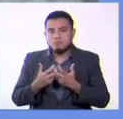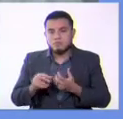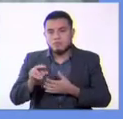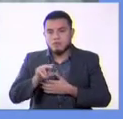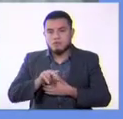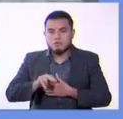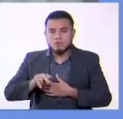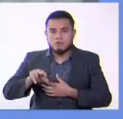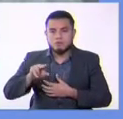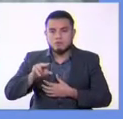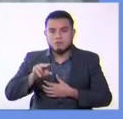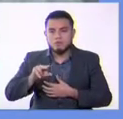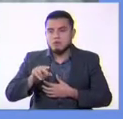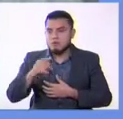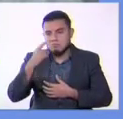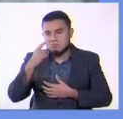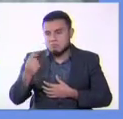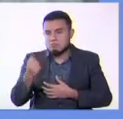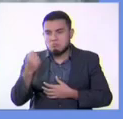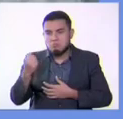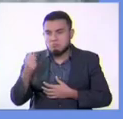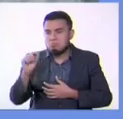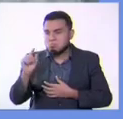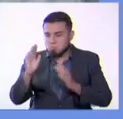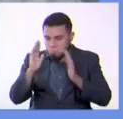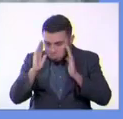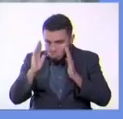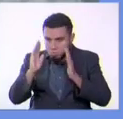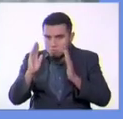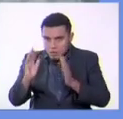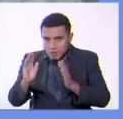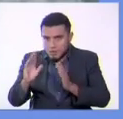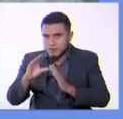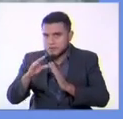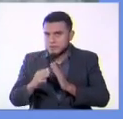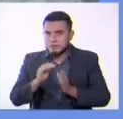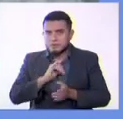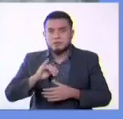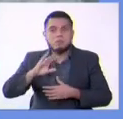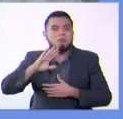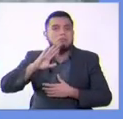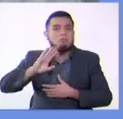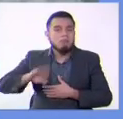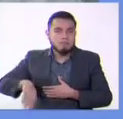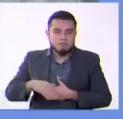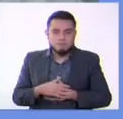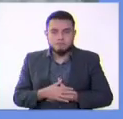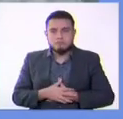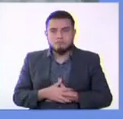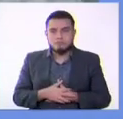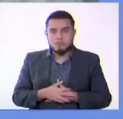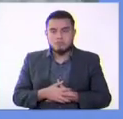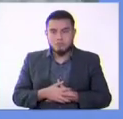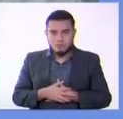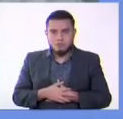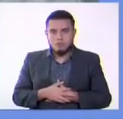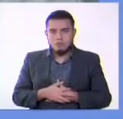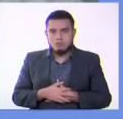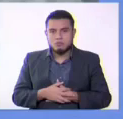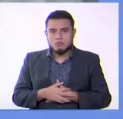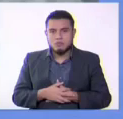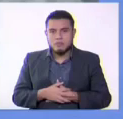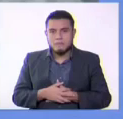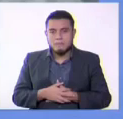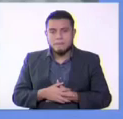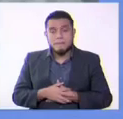usualmente no se le da importancia o la atención que se merece a mantener la cultura salvadoreña a flote, como